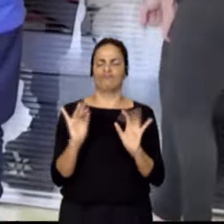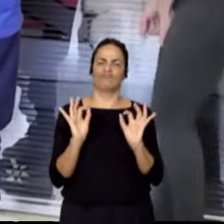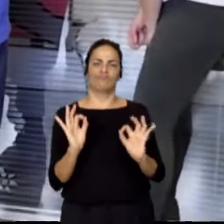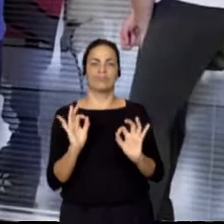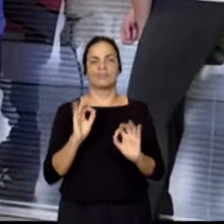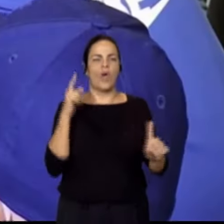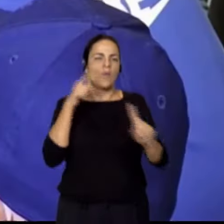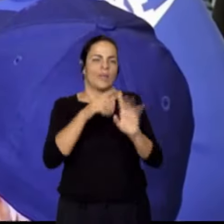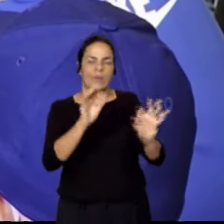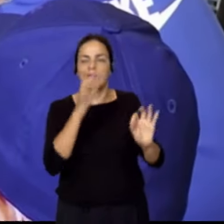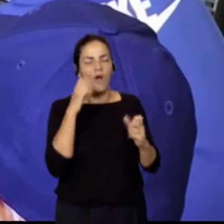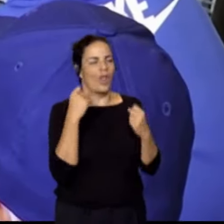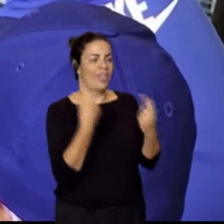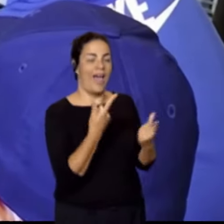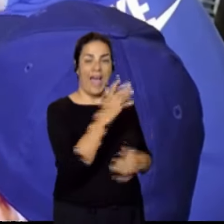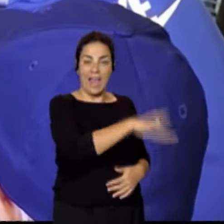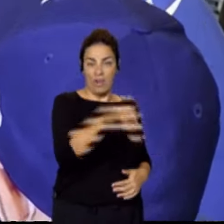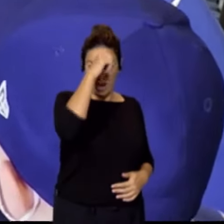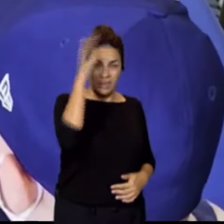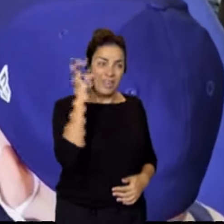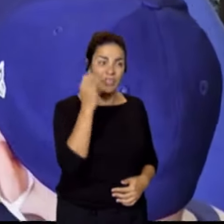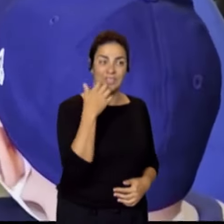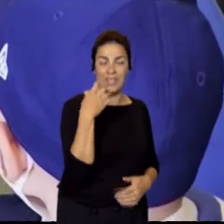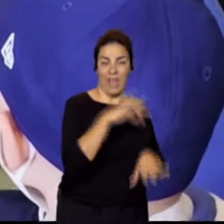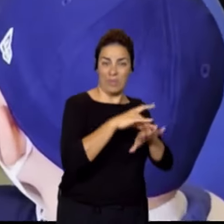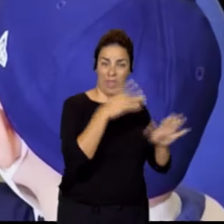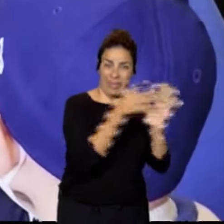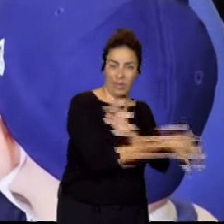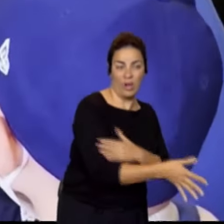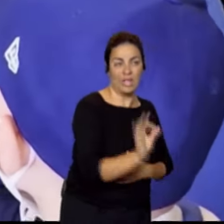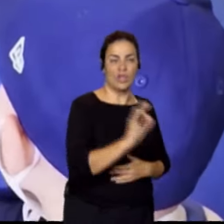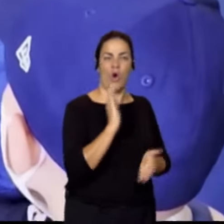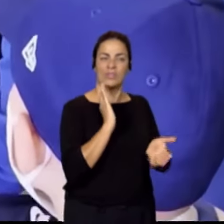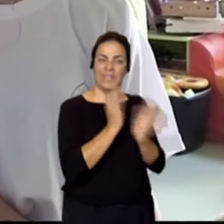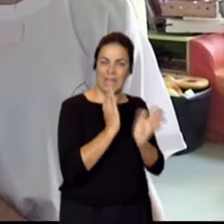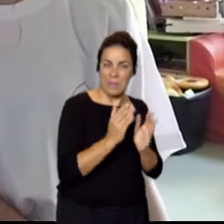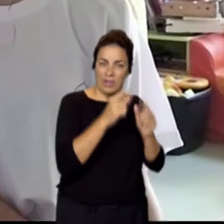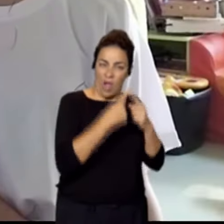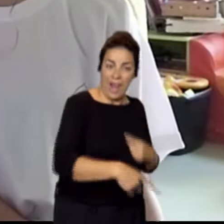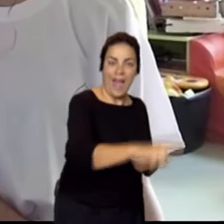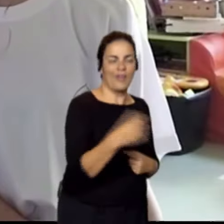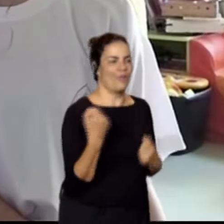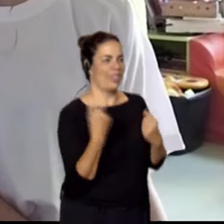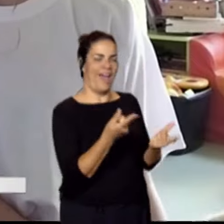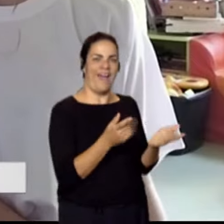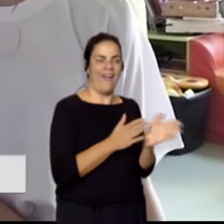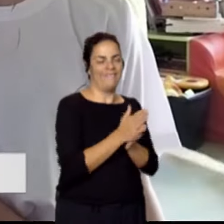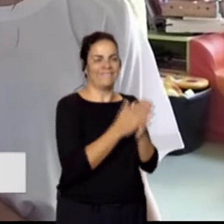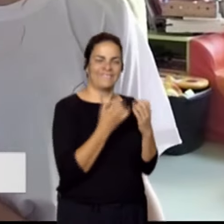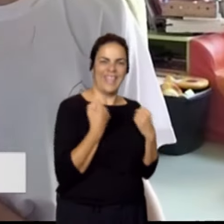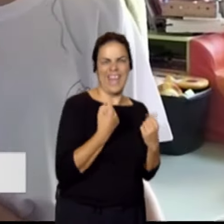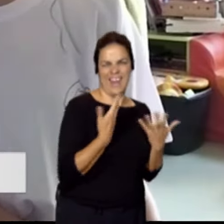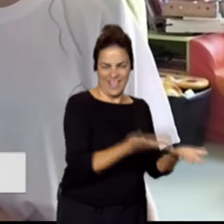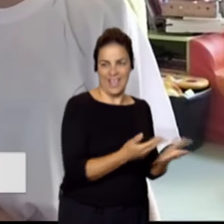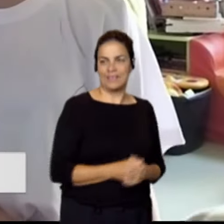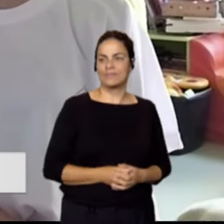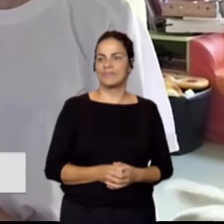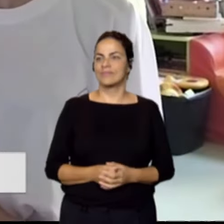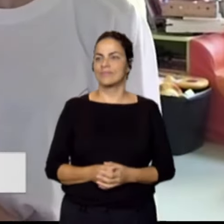energía a los niños y niñas con enfermedades crónicas o tratamientos prolongados en el centro el papel es hacer de vínculo o